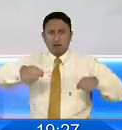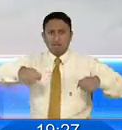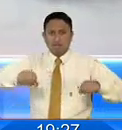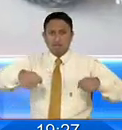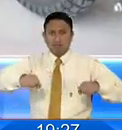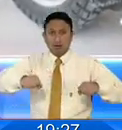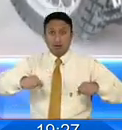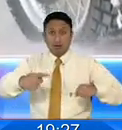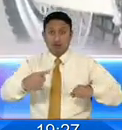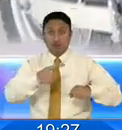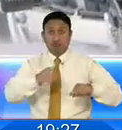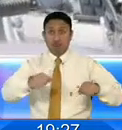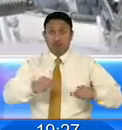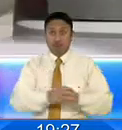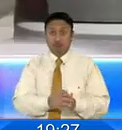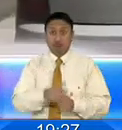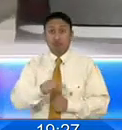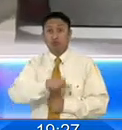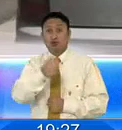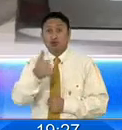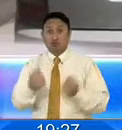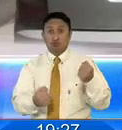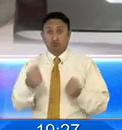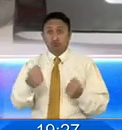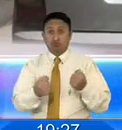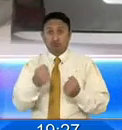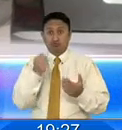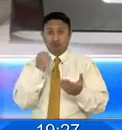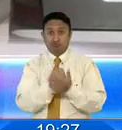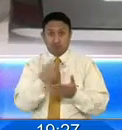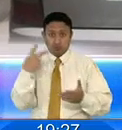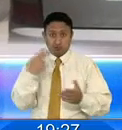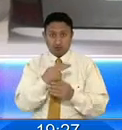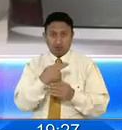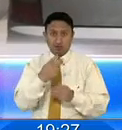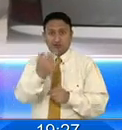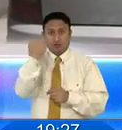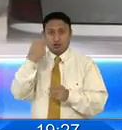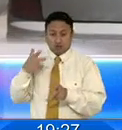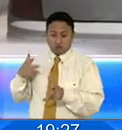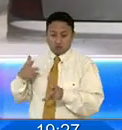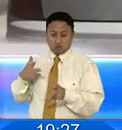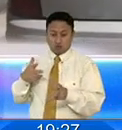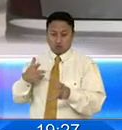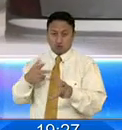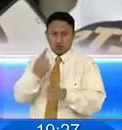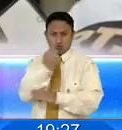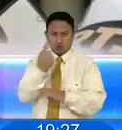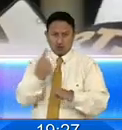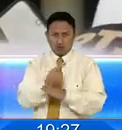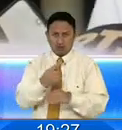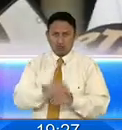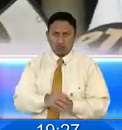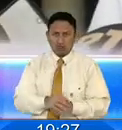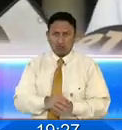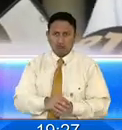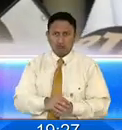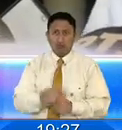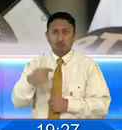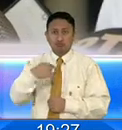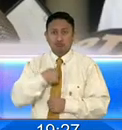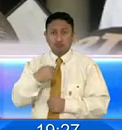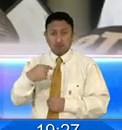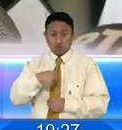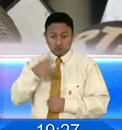alto cilindraje y otro en un auto con placas falsas lo seguían por más de una hora.